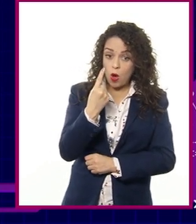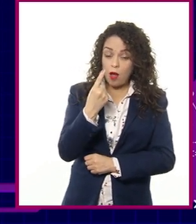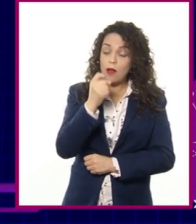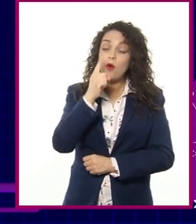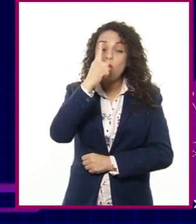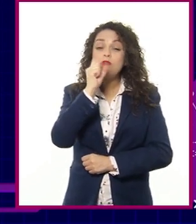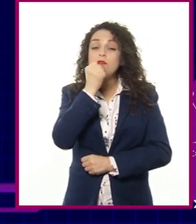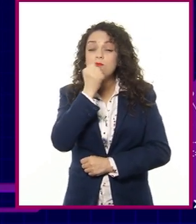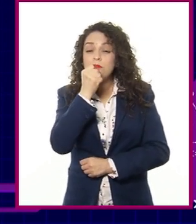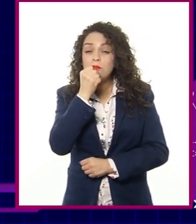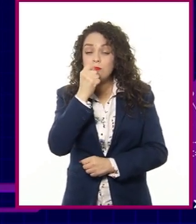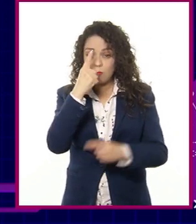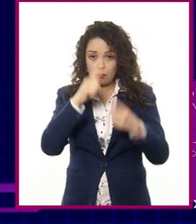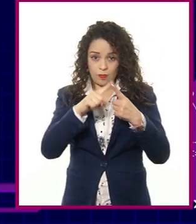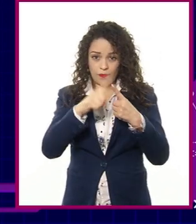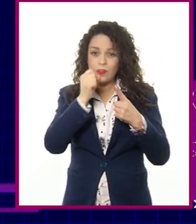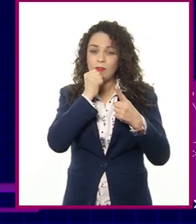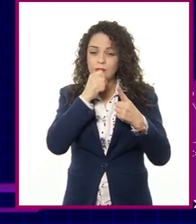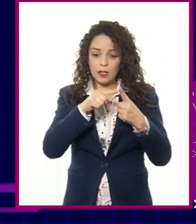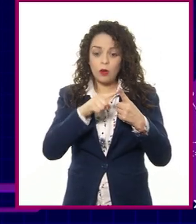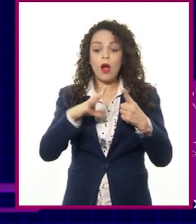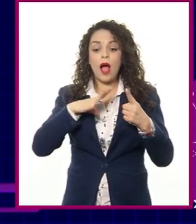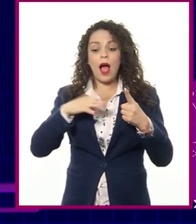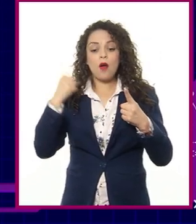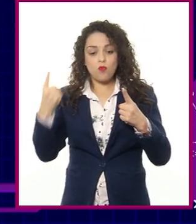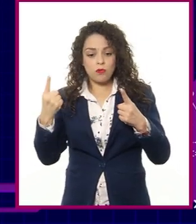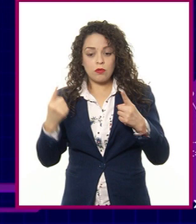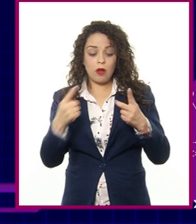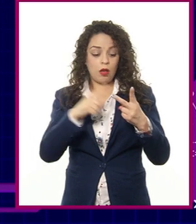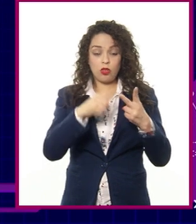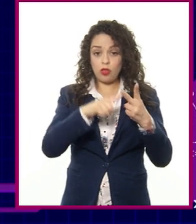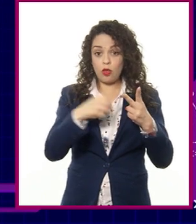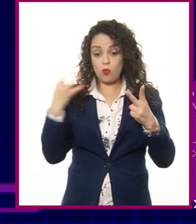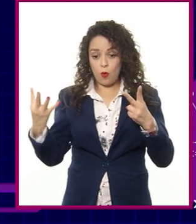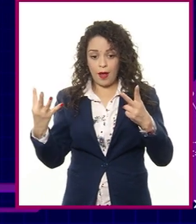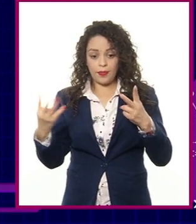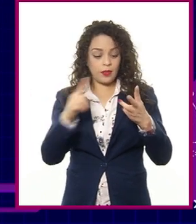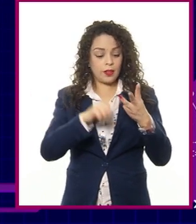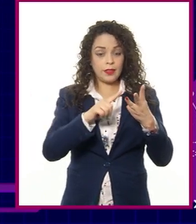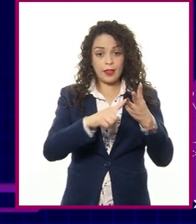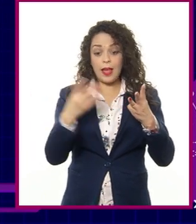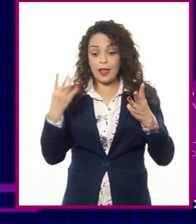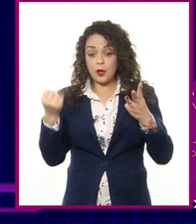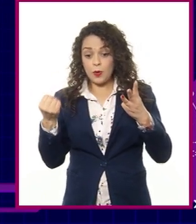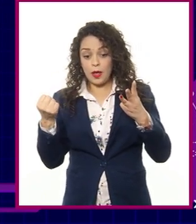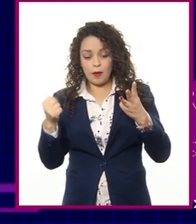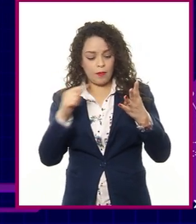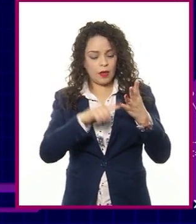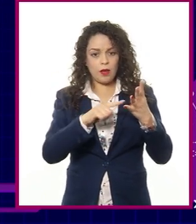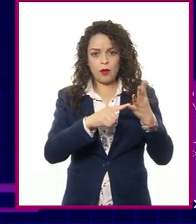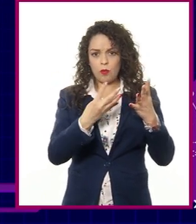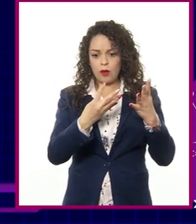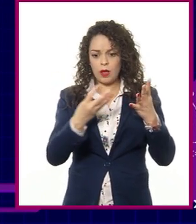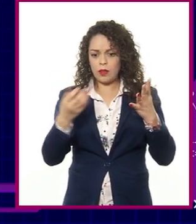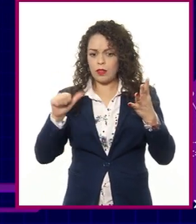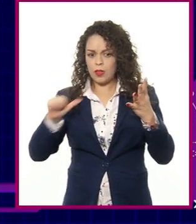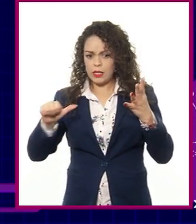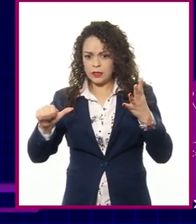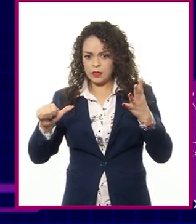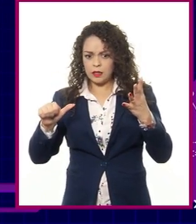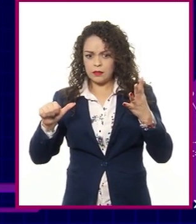4 bacterias. En el 3, 9. Y en el 4, 16 bacterias. ¿Y en el segundo 0? En